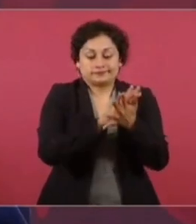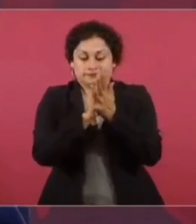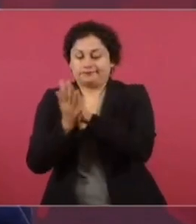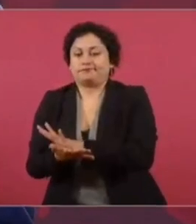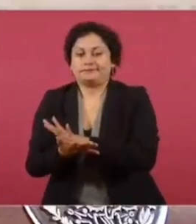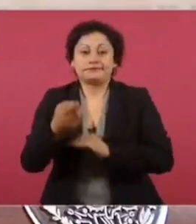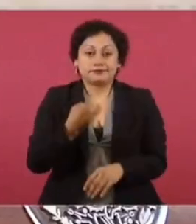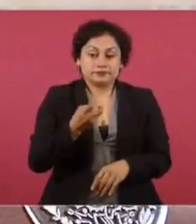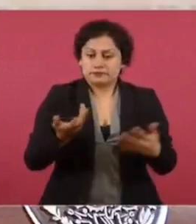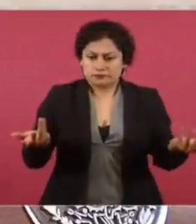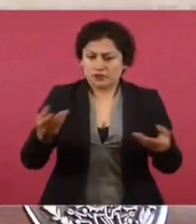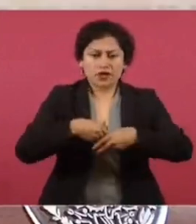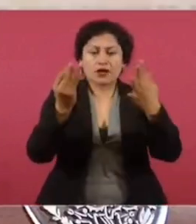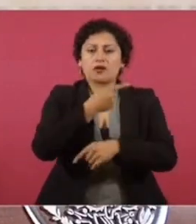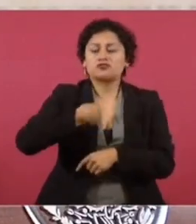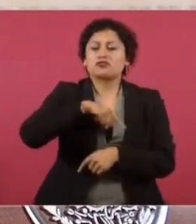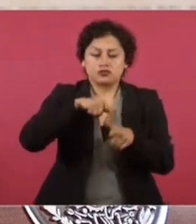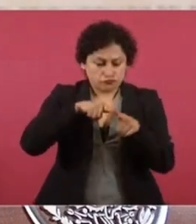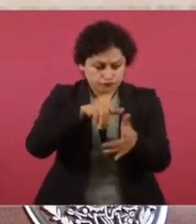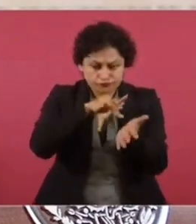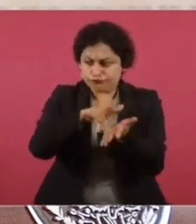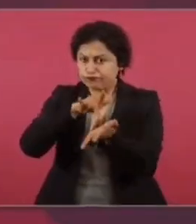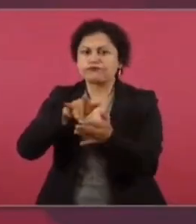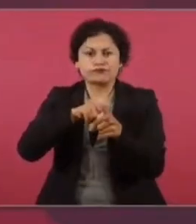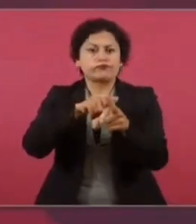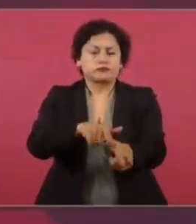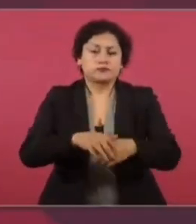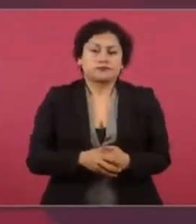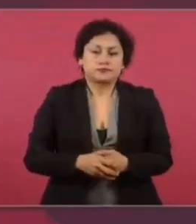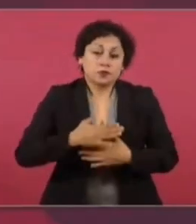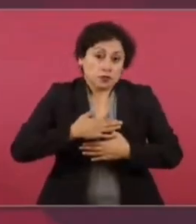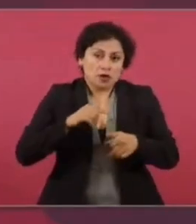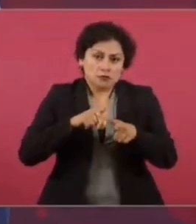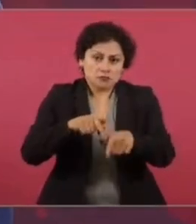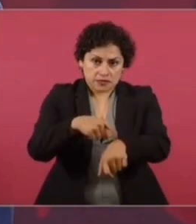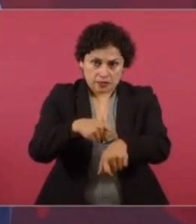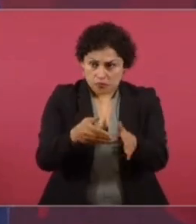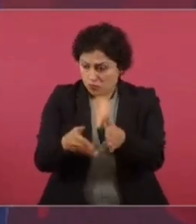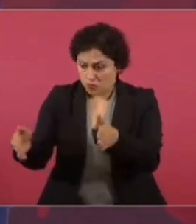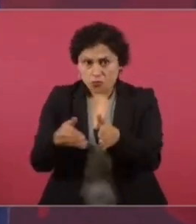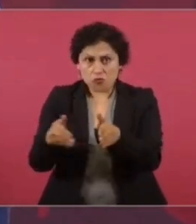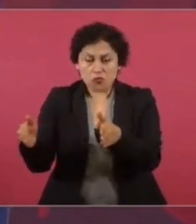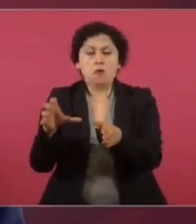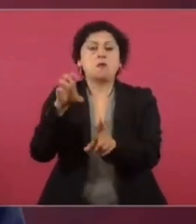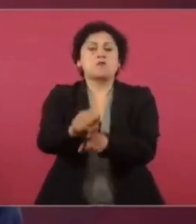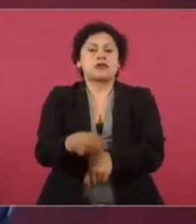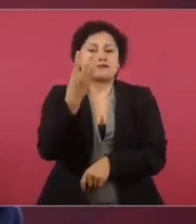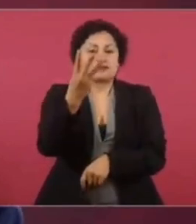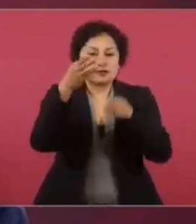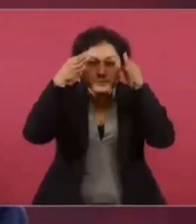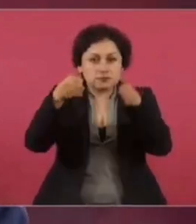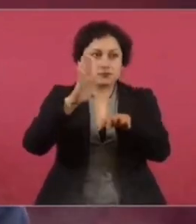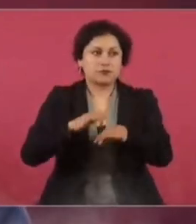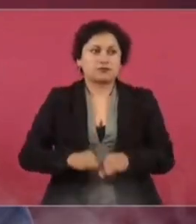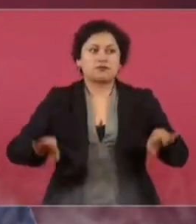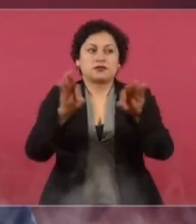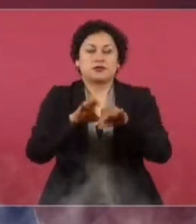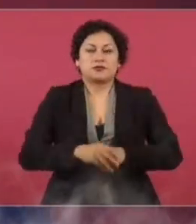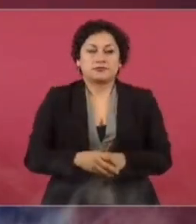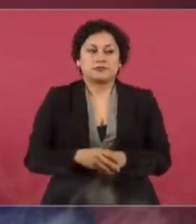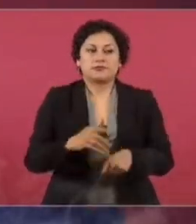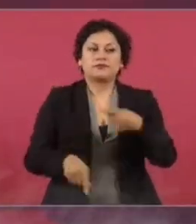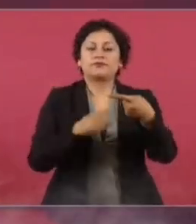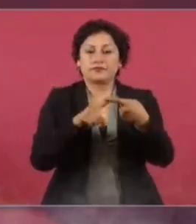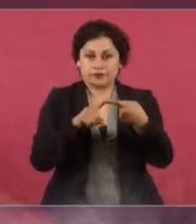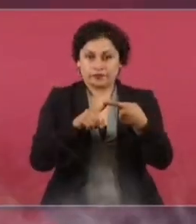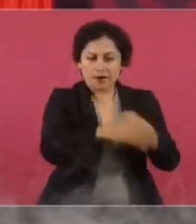Y vamos a continuar apoyando. En el tiempo que me falta, son tres prioridades básicas. Una